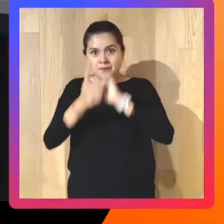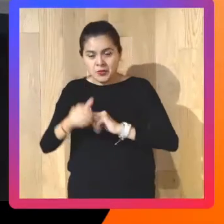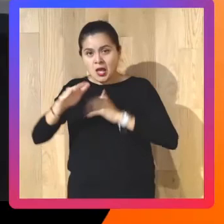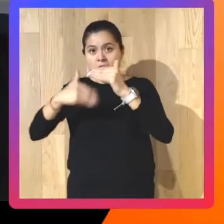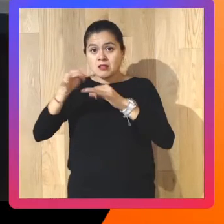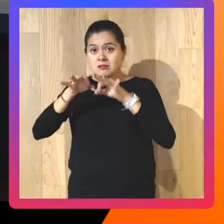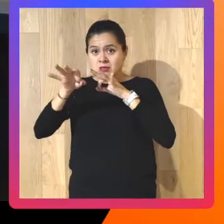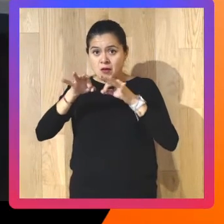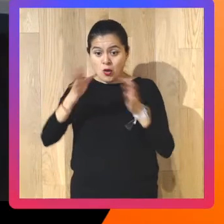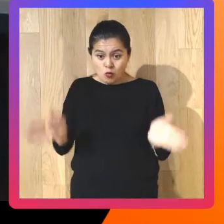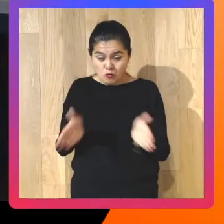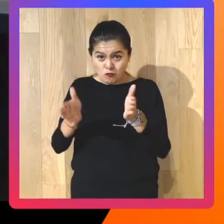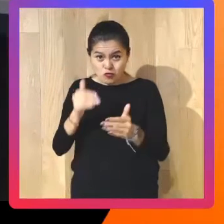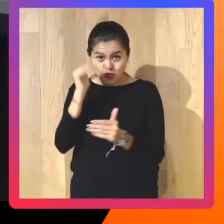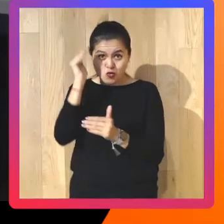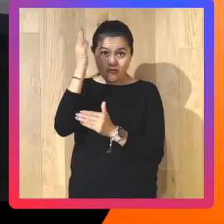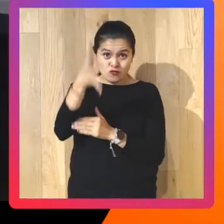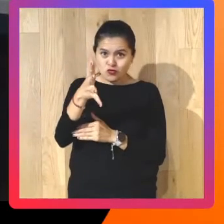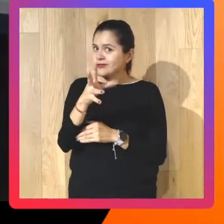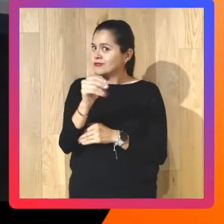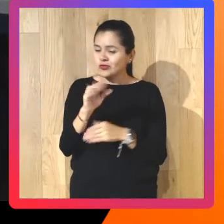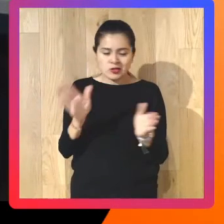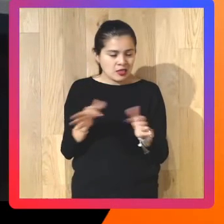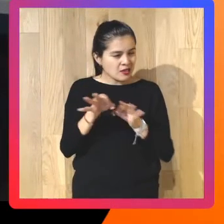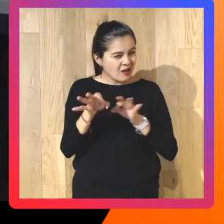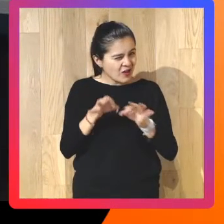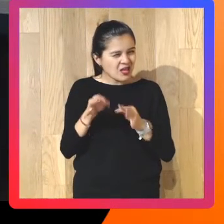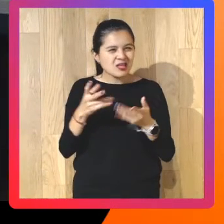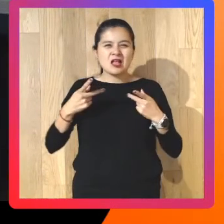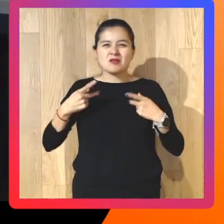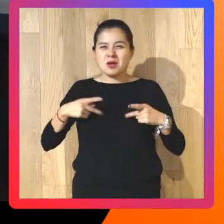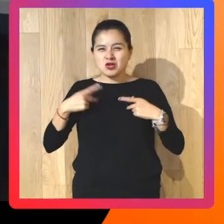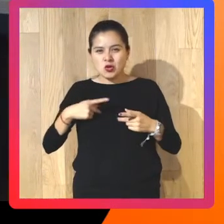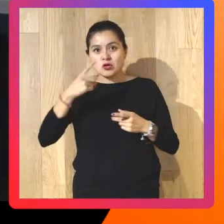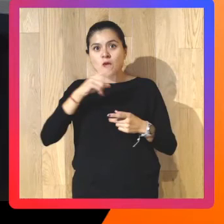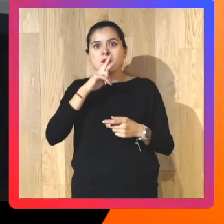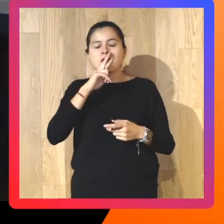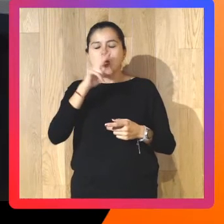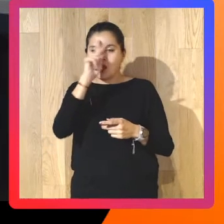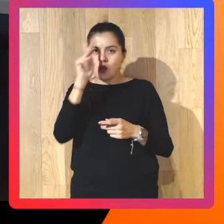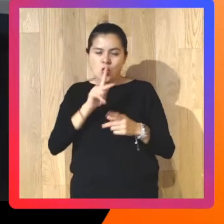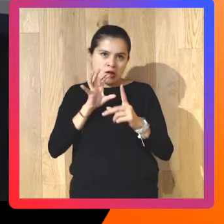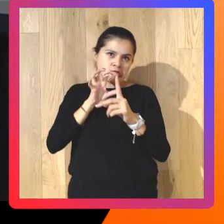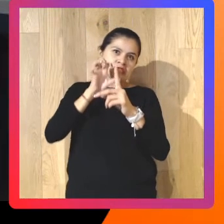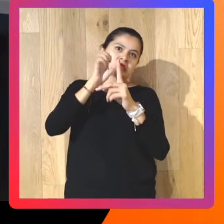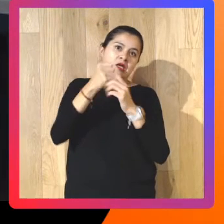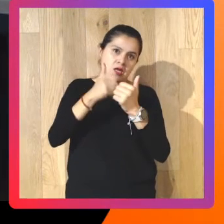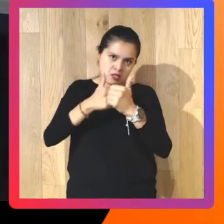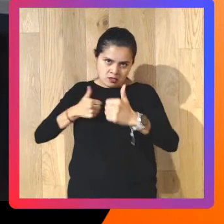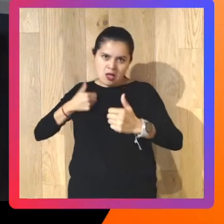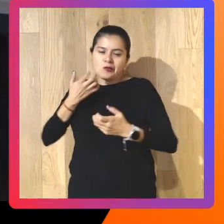están impulsando el empleo, la empleabilidad de las personas jóvenes con mayores obstáculos que tienen rezago educativo,